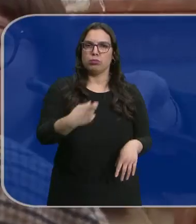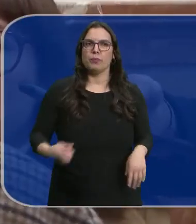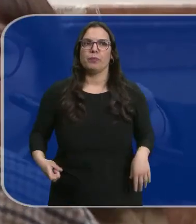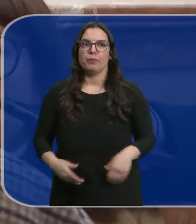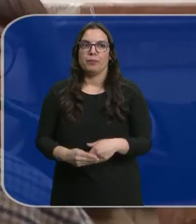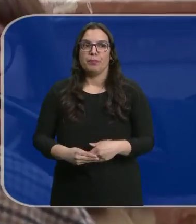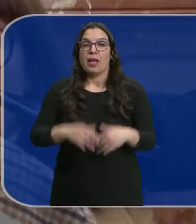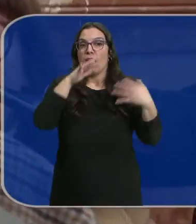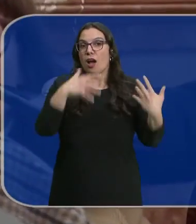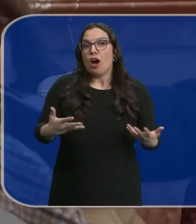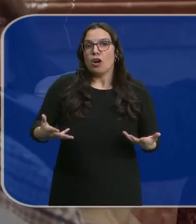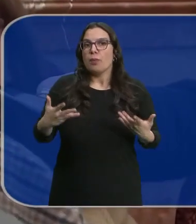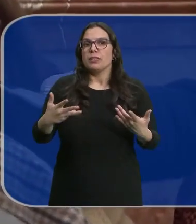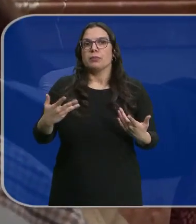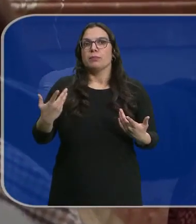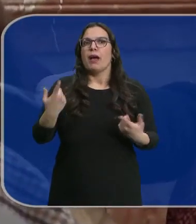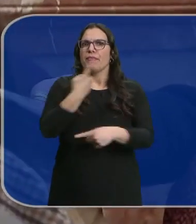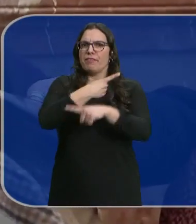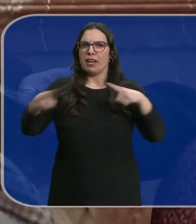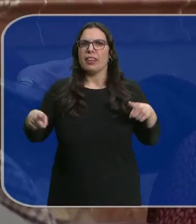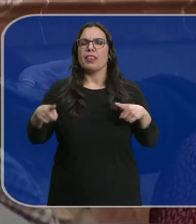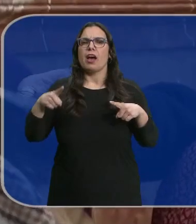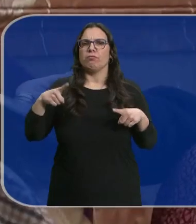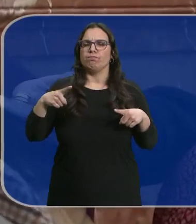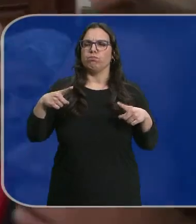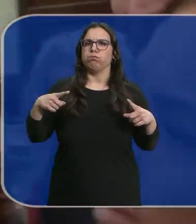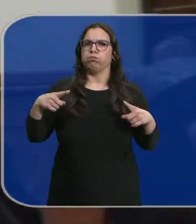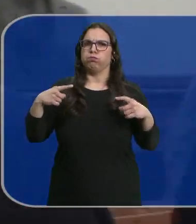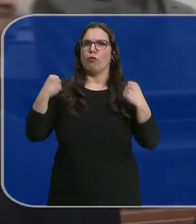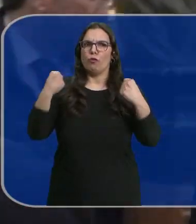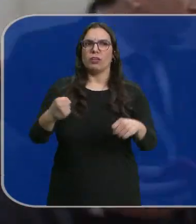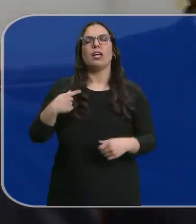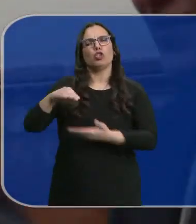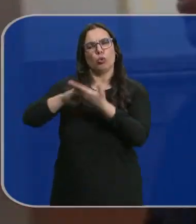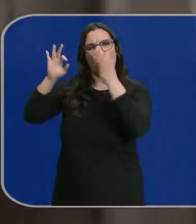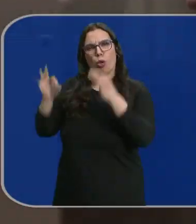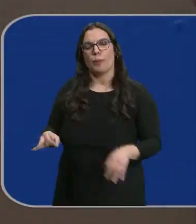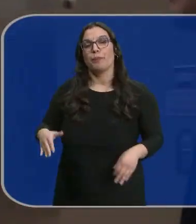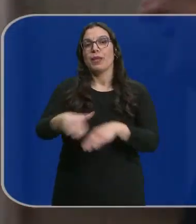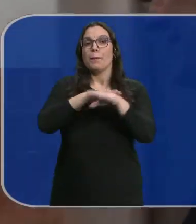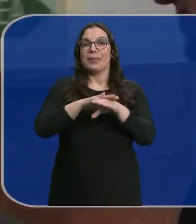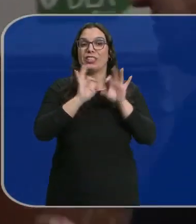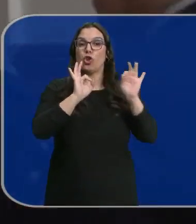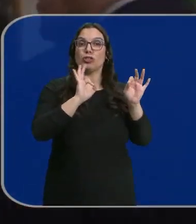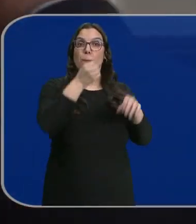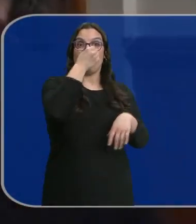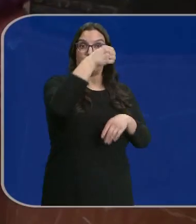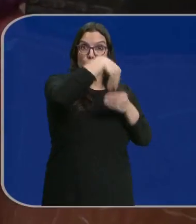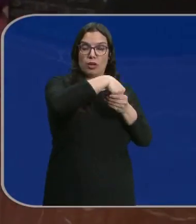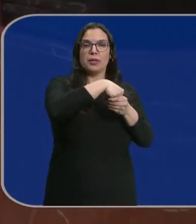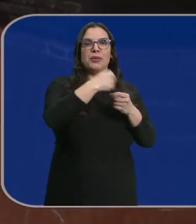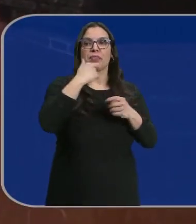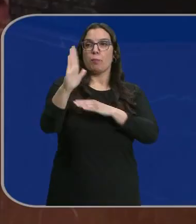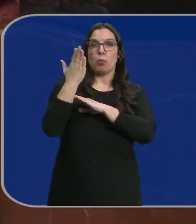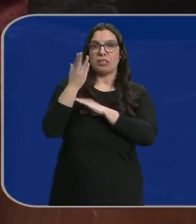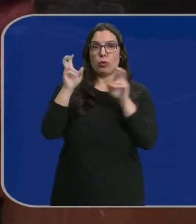dificultades. Lo que tenemos ahora mismo es una diferencia política profunda con el Partido Socialista. Vamos a resolverlo. Los ministros socialistas dicen que no han recibido